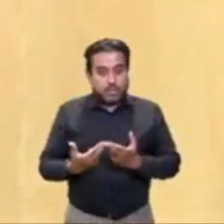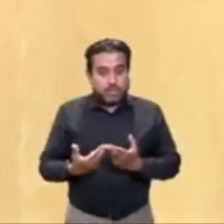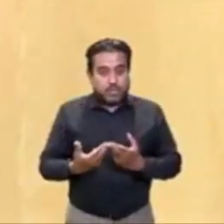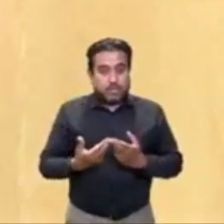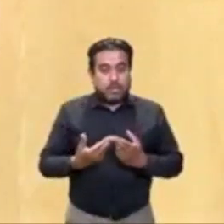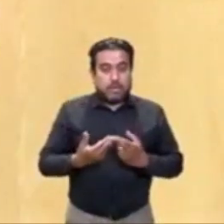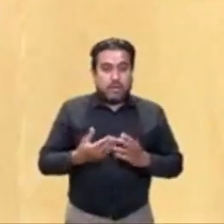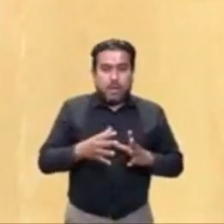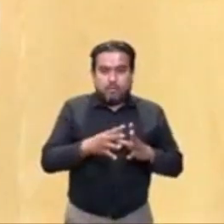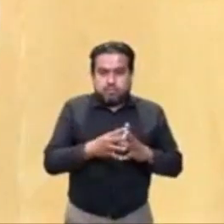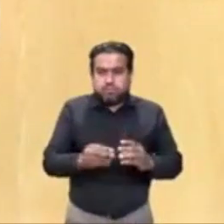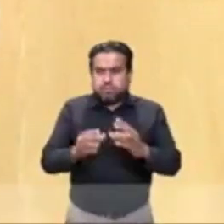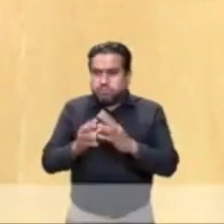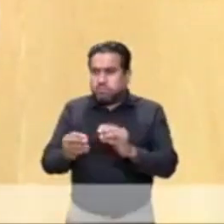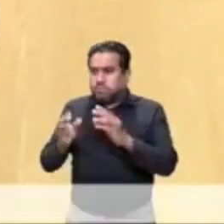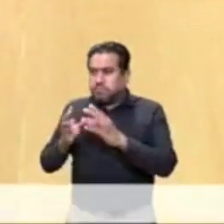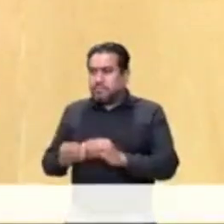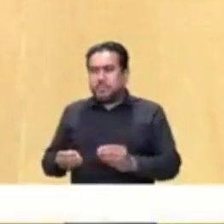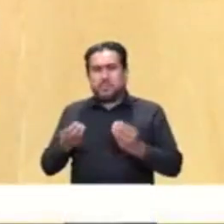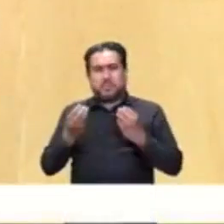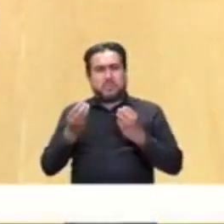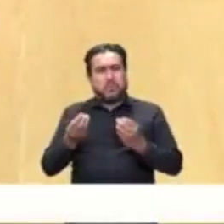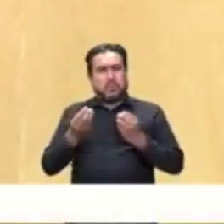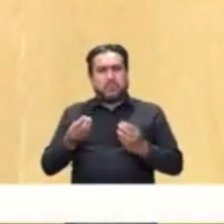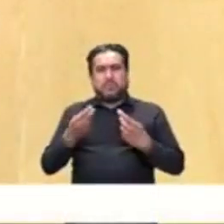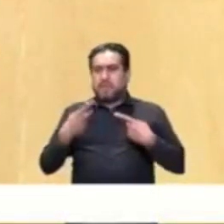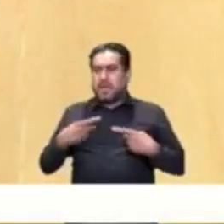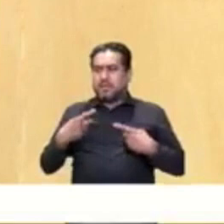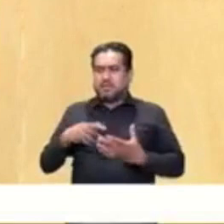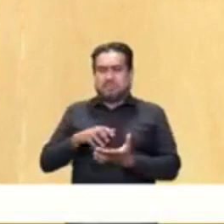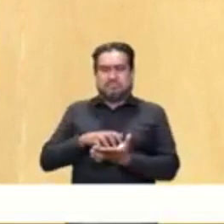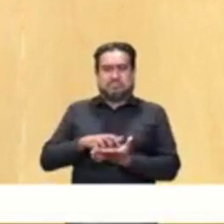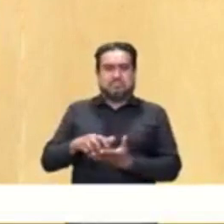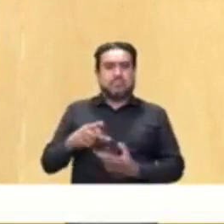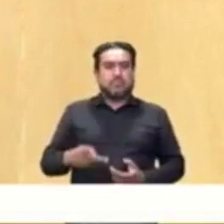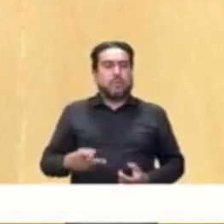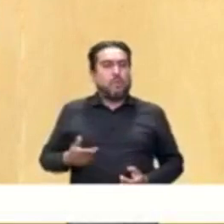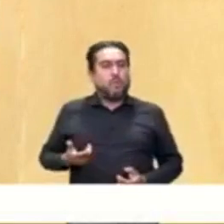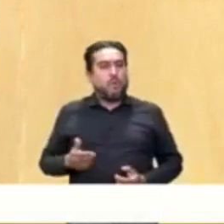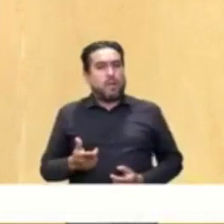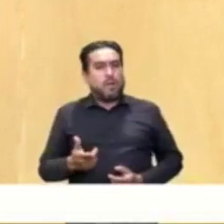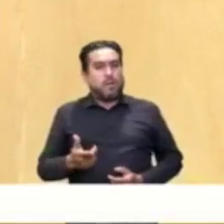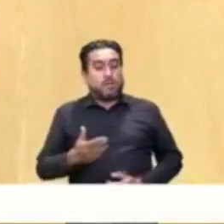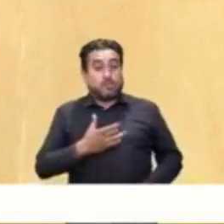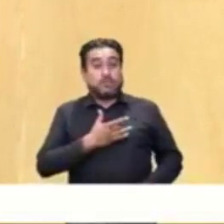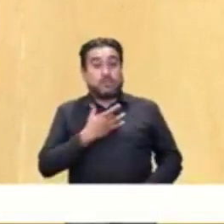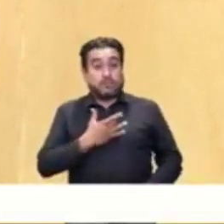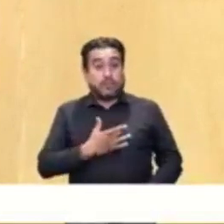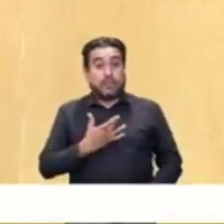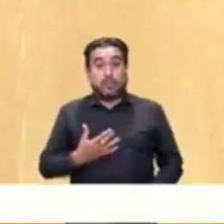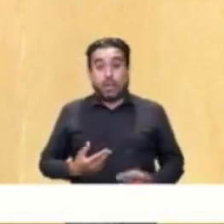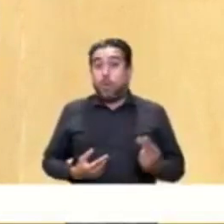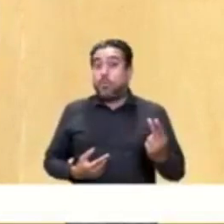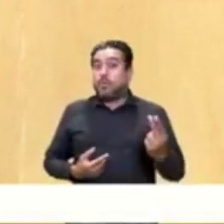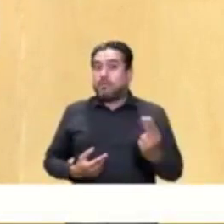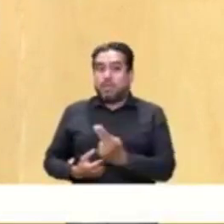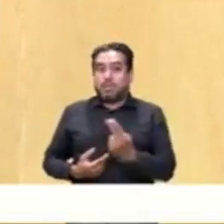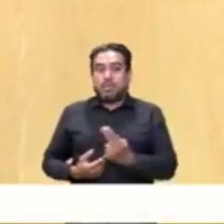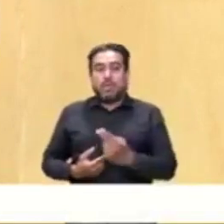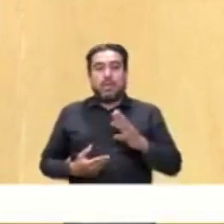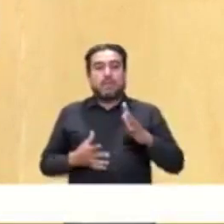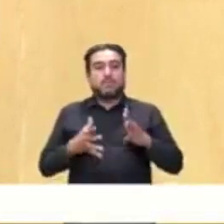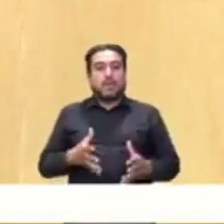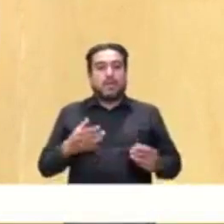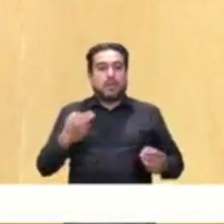de miles de guanajuatenses es uno de los hechos que nos interpelan con mayor fuerza y urgencia como